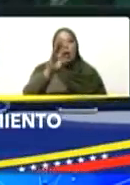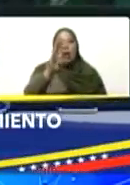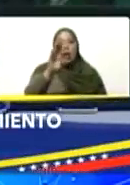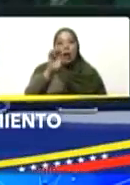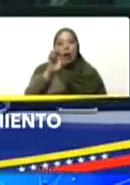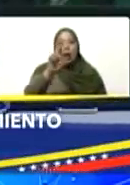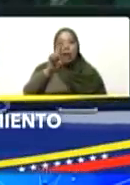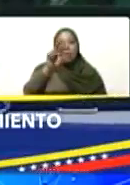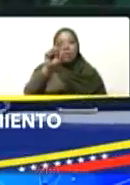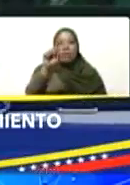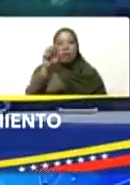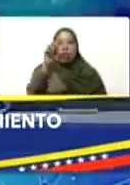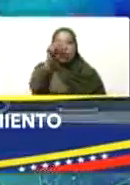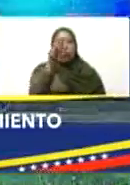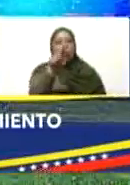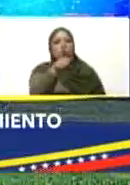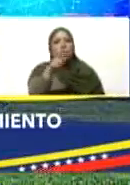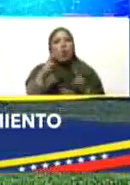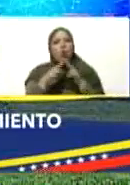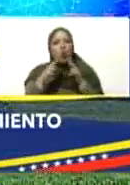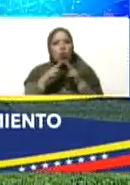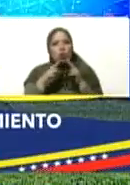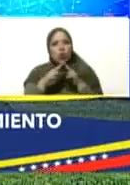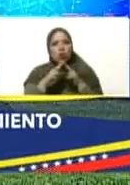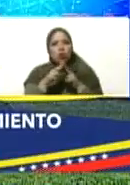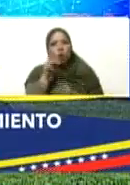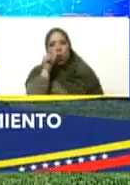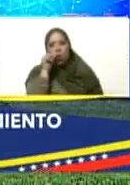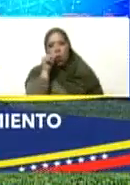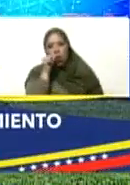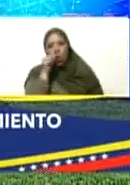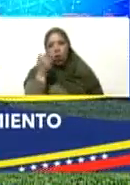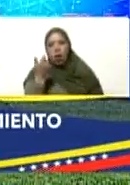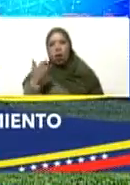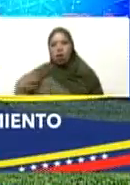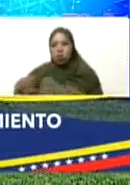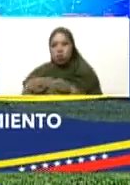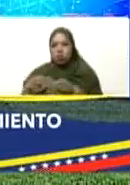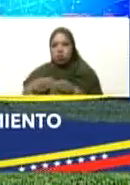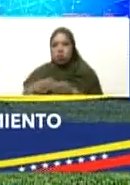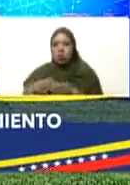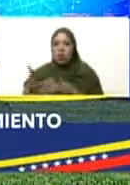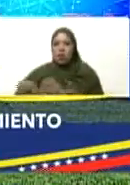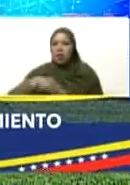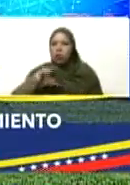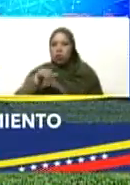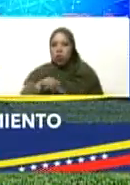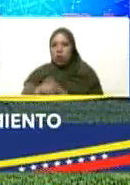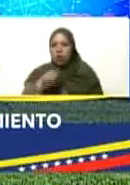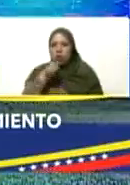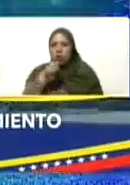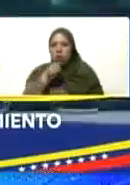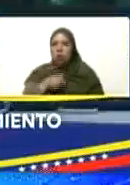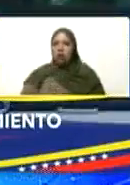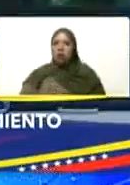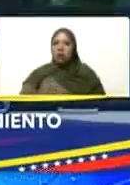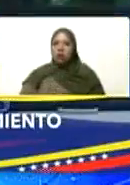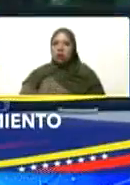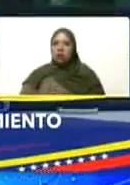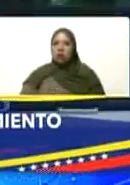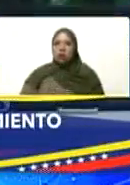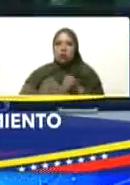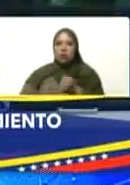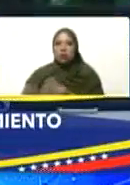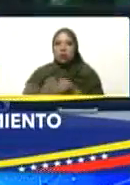conoces. Un hombre conservador de centro derecha, pero muy nacionalista. Arturo